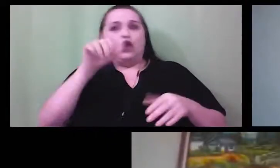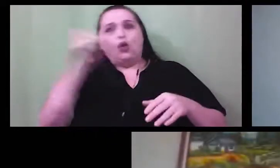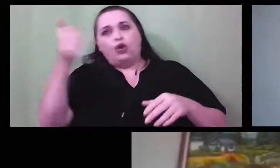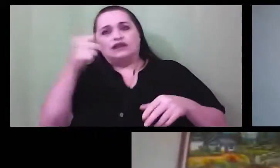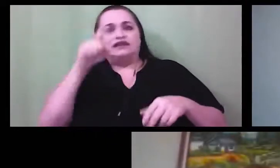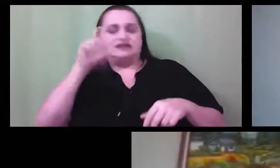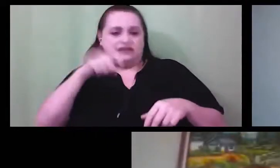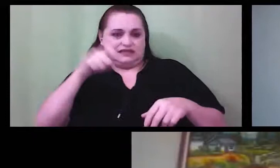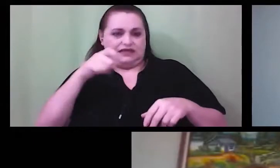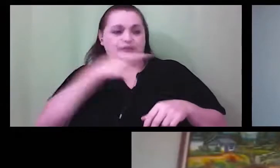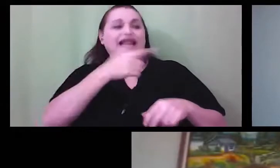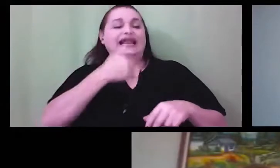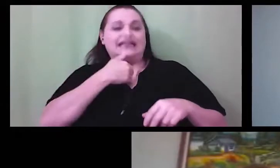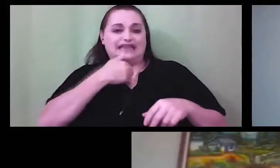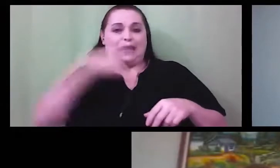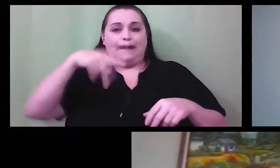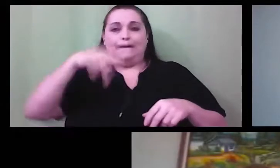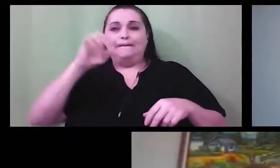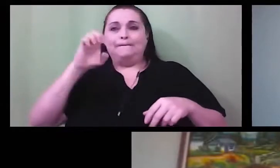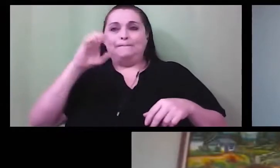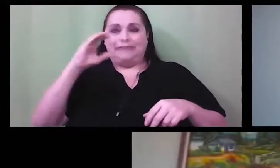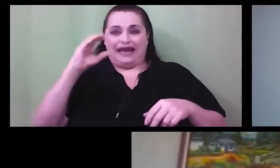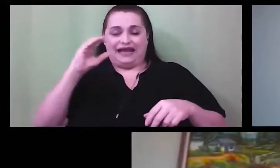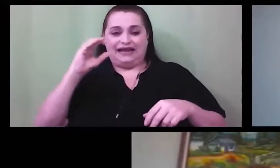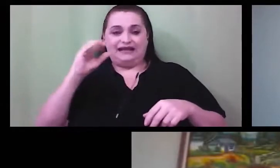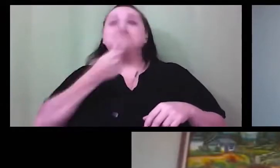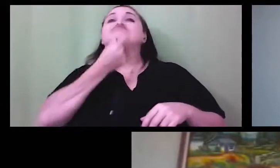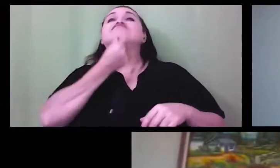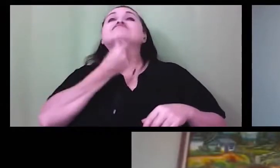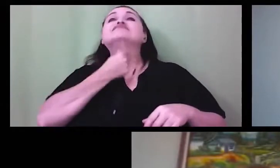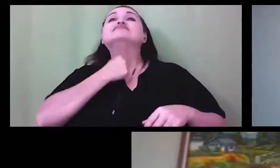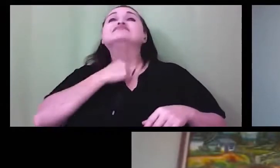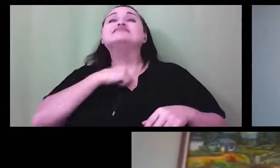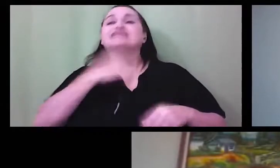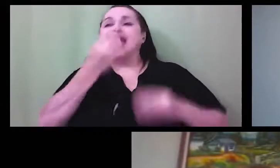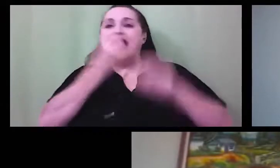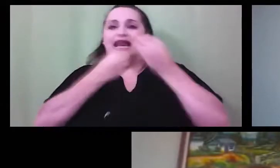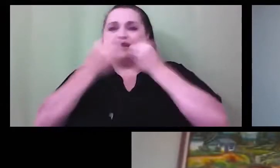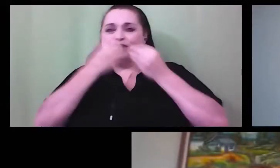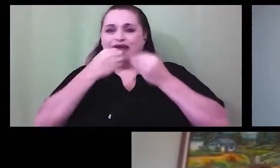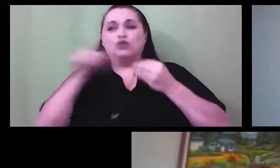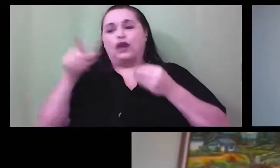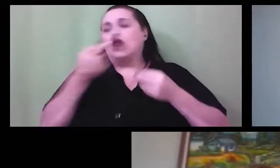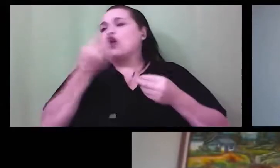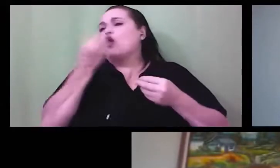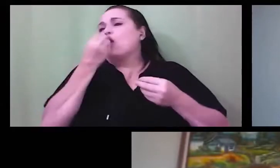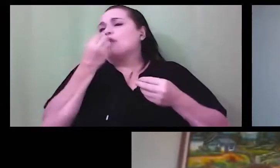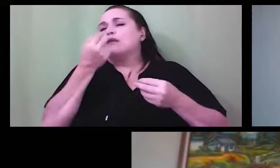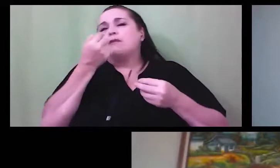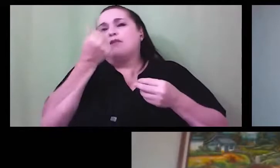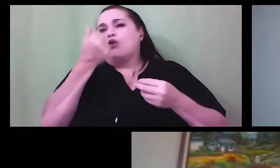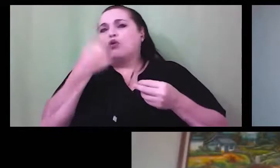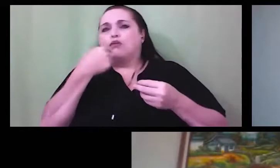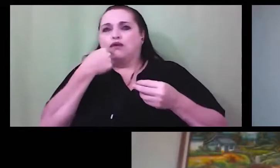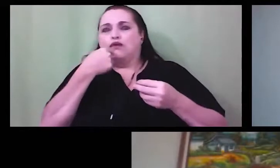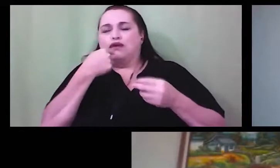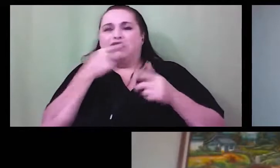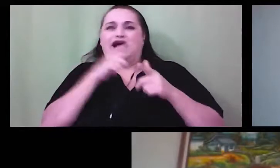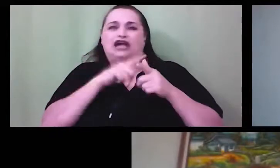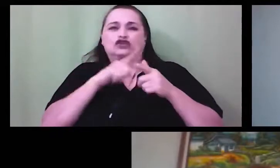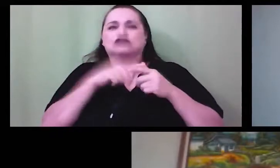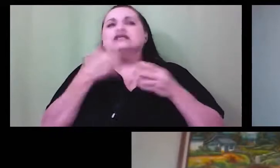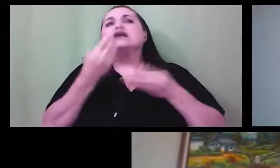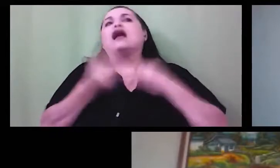Mi hijo tiene un PEC de gastrostomía para pasarle alimento por la pancita. Ujú. Él come muy poquito por boca. Entonces, ¿qué